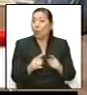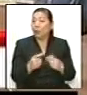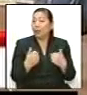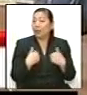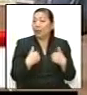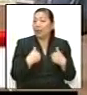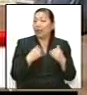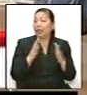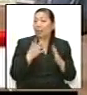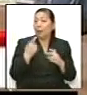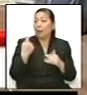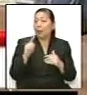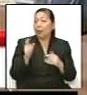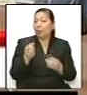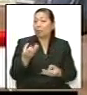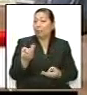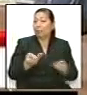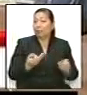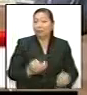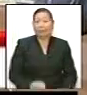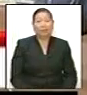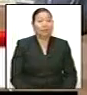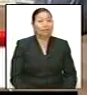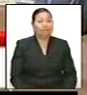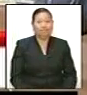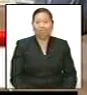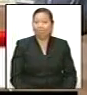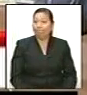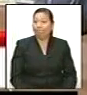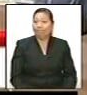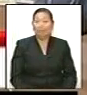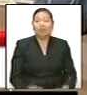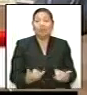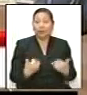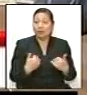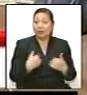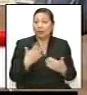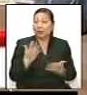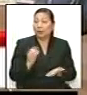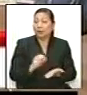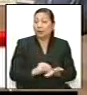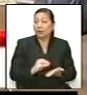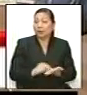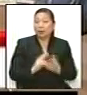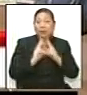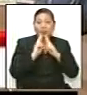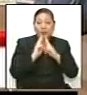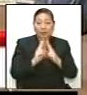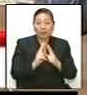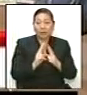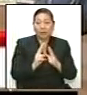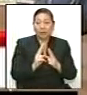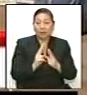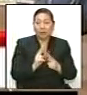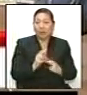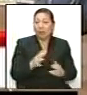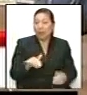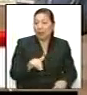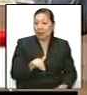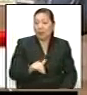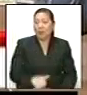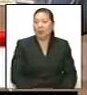teníamos 10 mil millones de presupuesto. Hoy tenemos 5 veces más y los resultados casi son